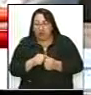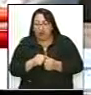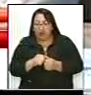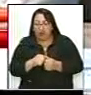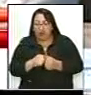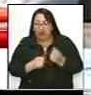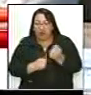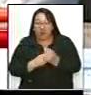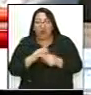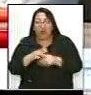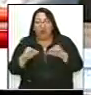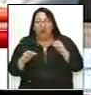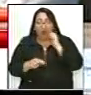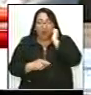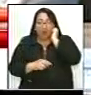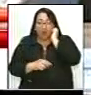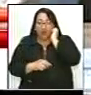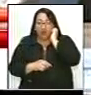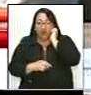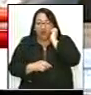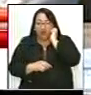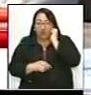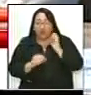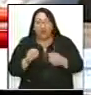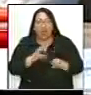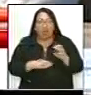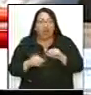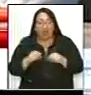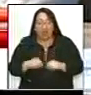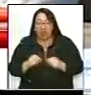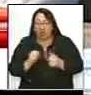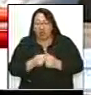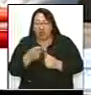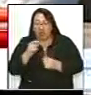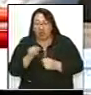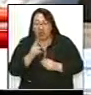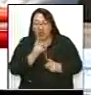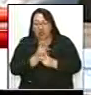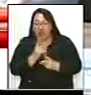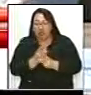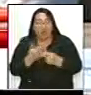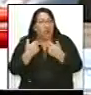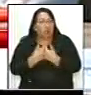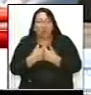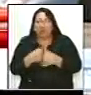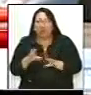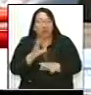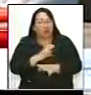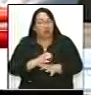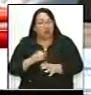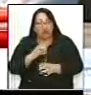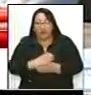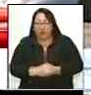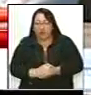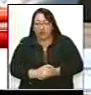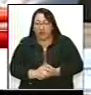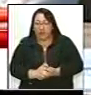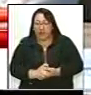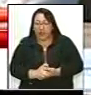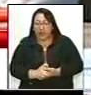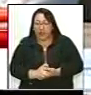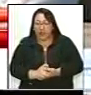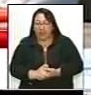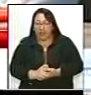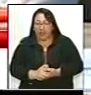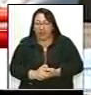aval del pueblo peruano, sino que se arman aquí por convicciones personales, por conciencia, por conveniencia, por lo que